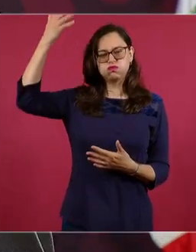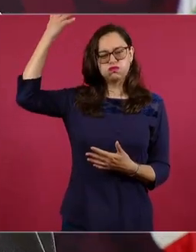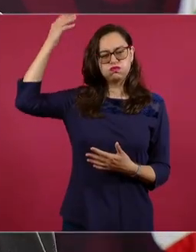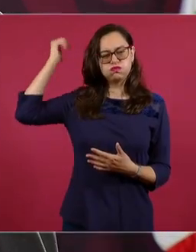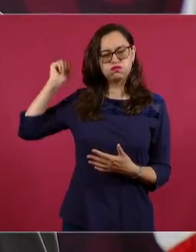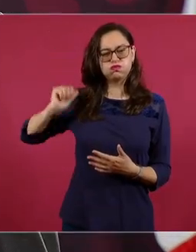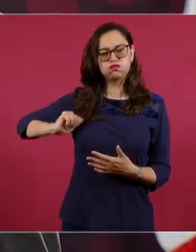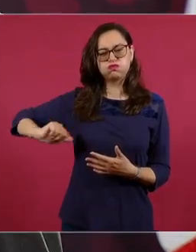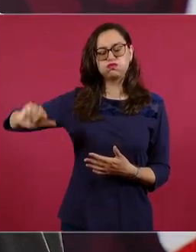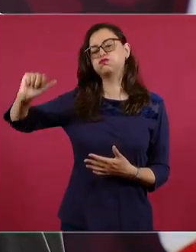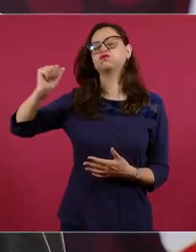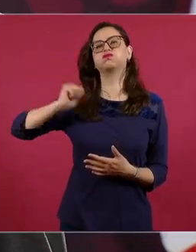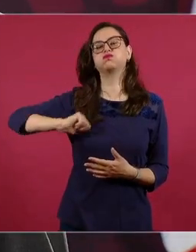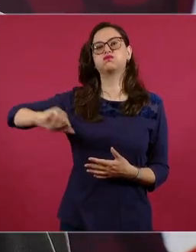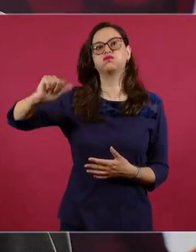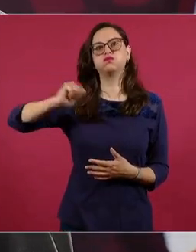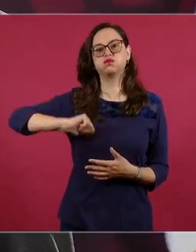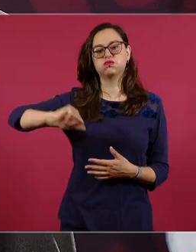desde que